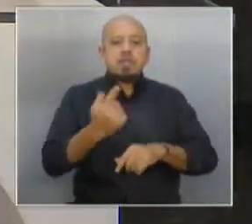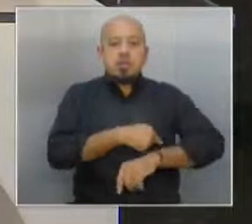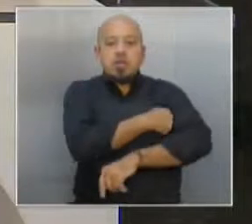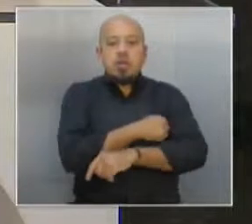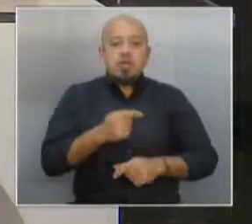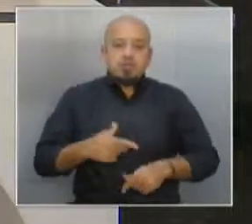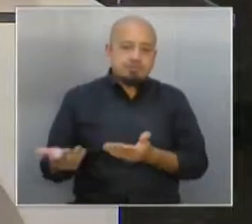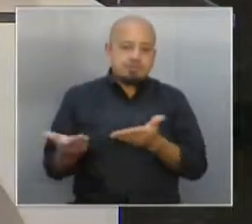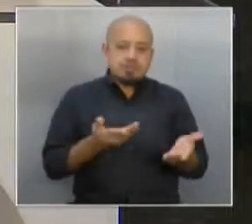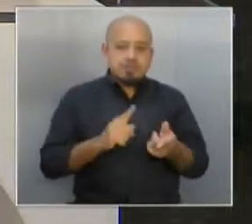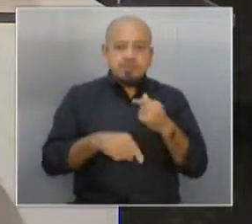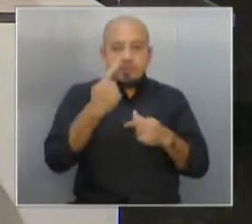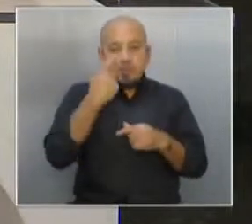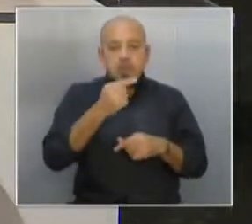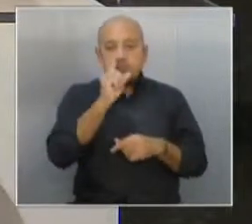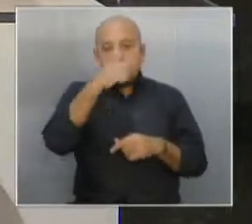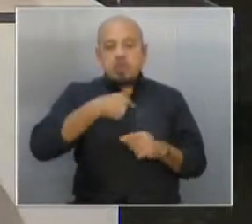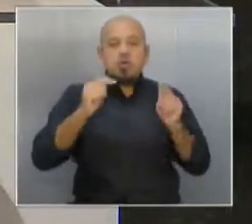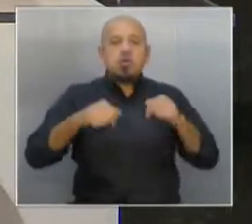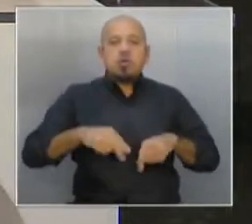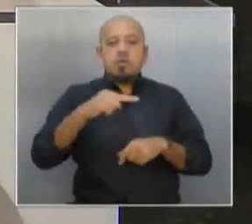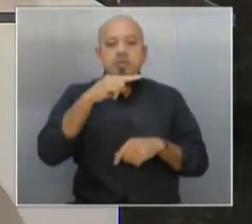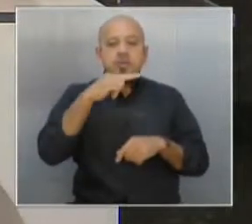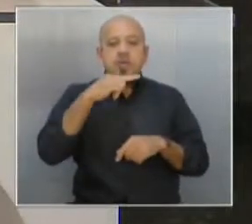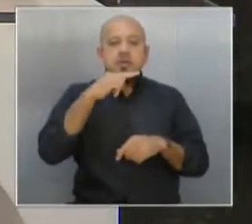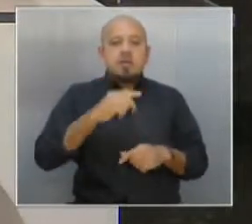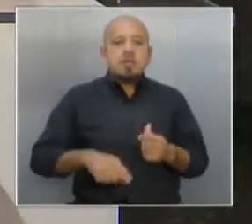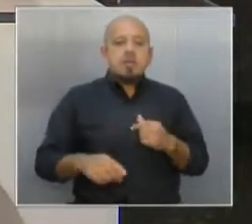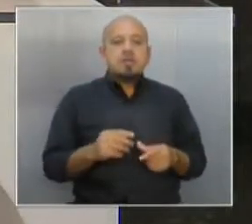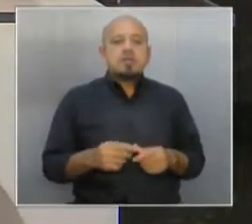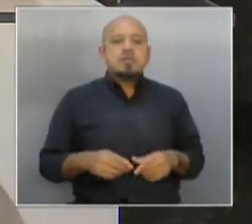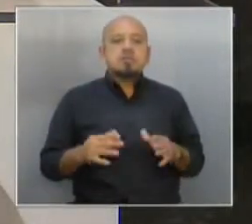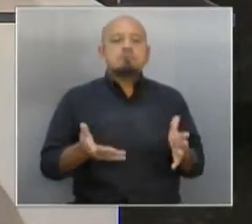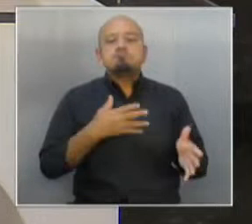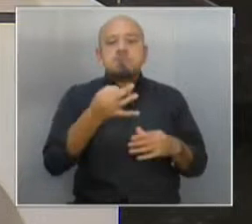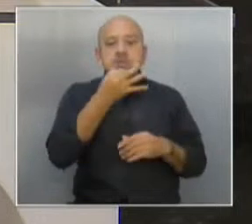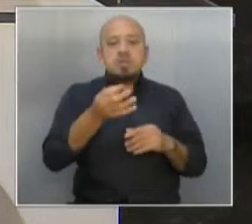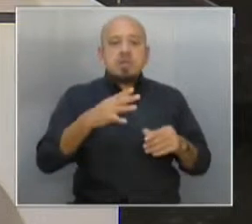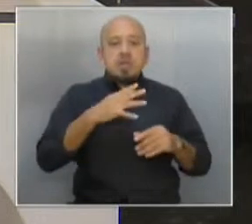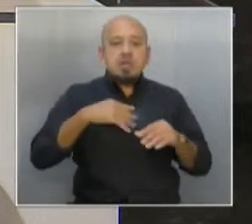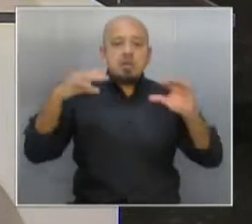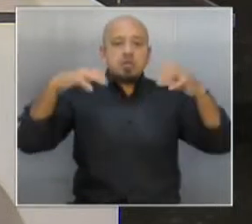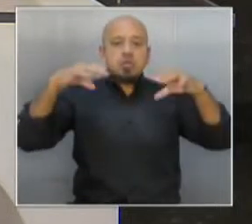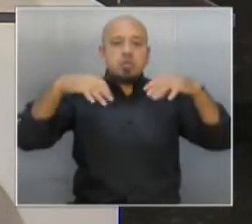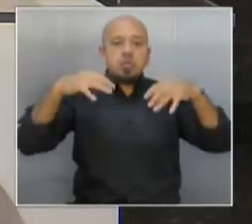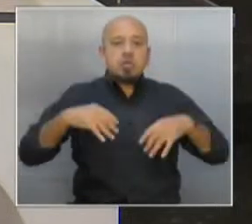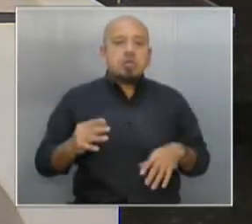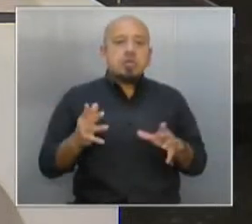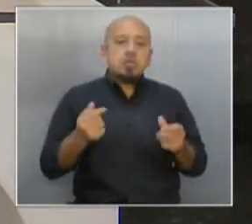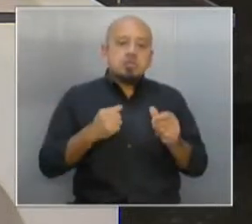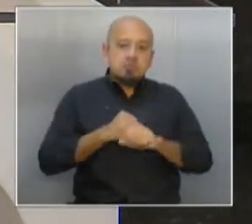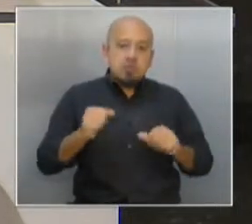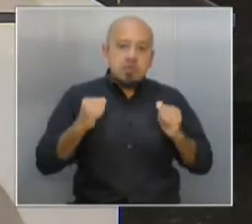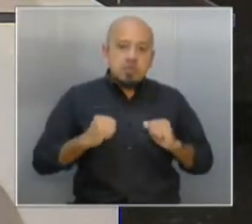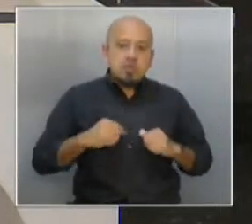doy la bienvenida a Mirá Montevideo. Ya es viernes, sí, por fin, se viene el fin de semana. Anuncian lluvioso, pero no importa, si se puede descansar, buenísimo.